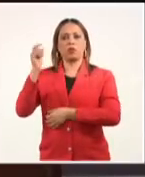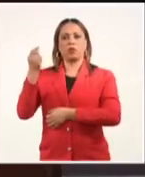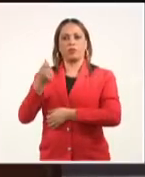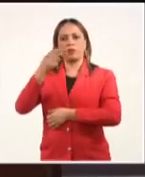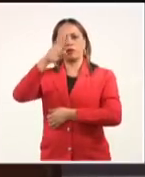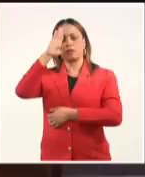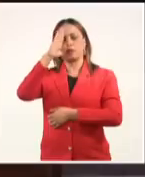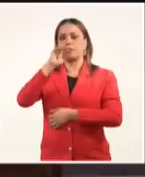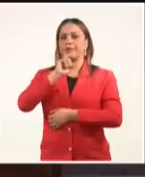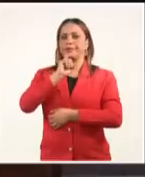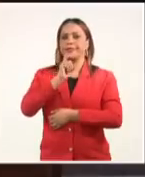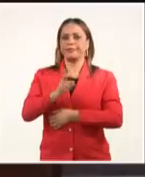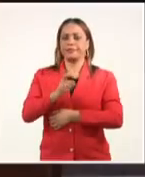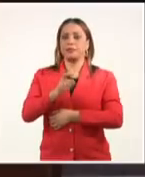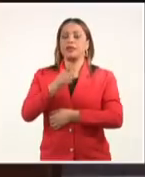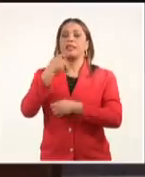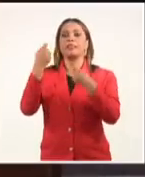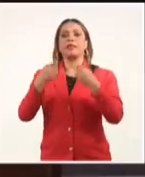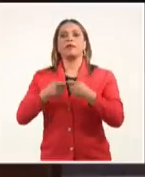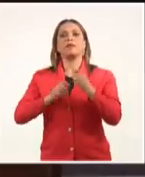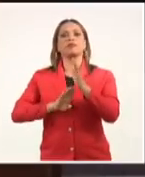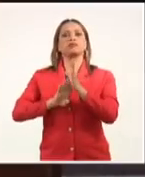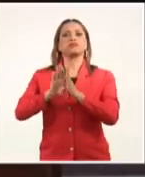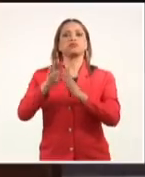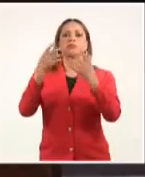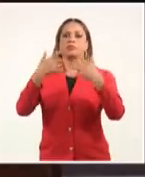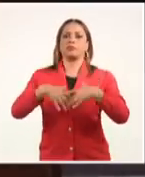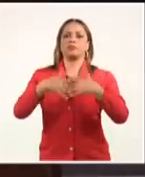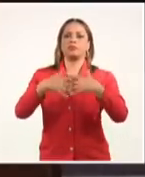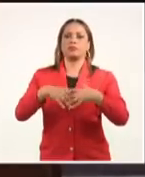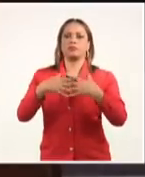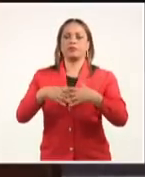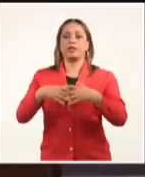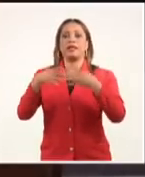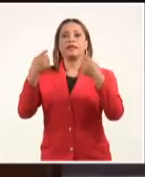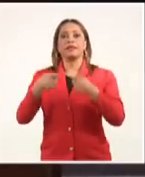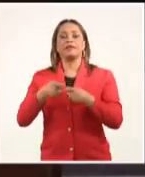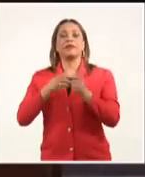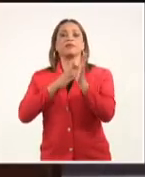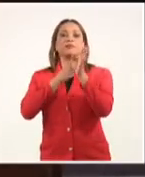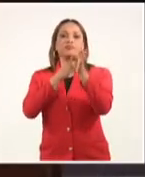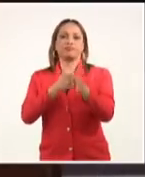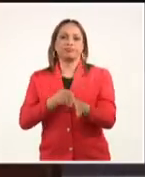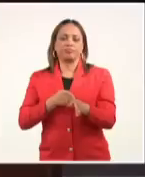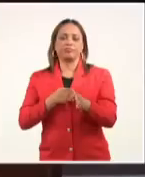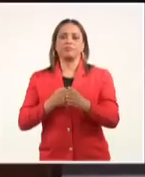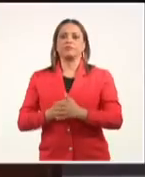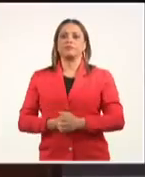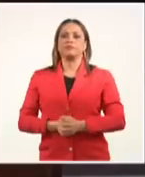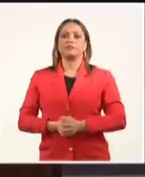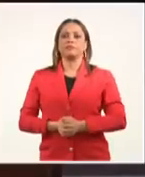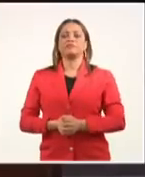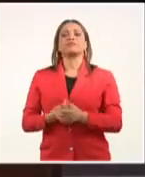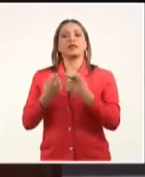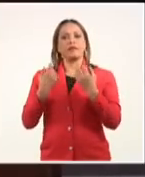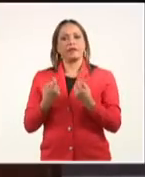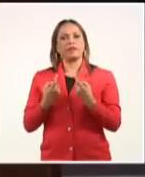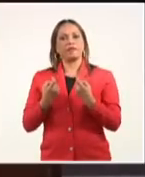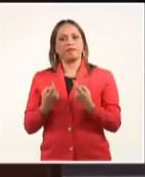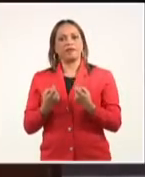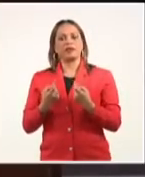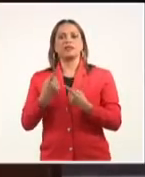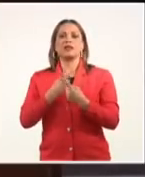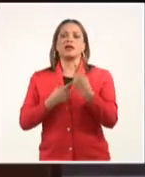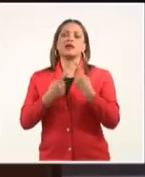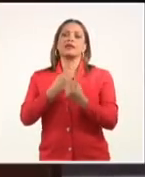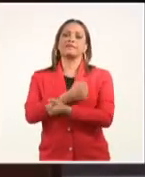en productividad, orden y eficiencia, aunque ello implique algunos